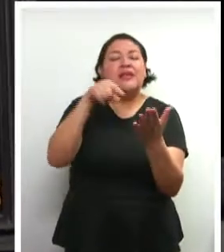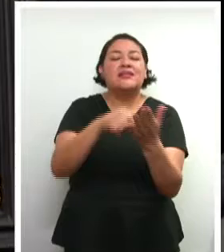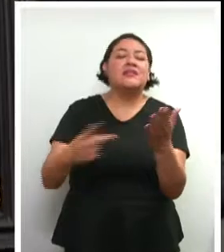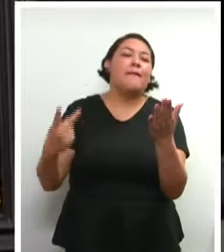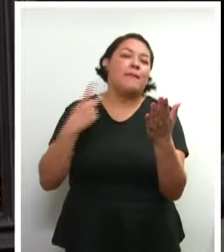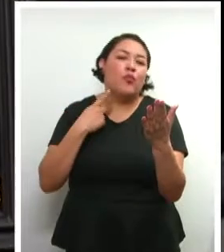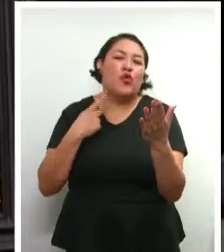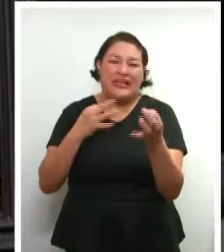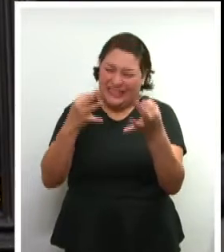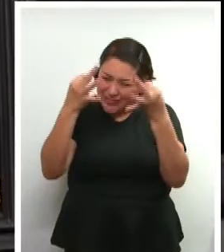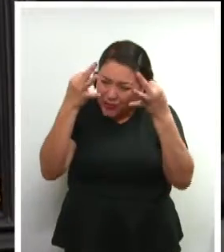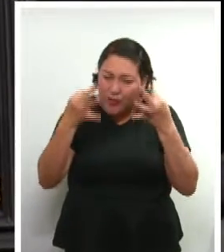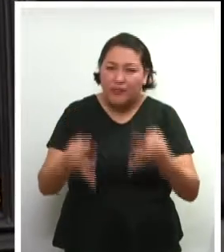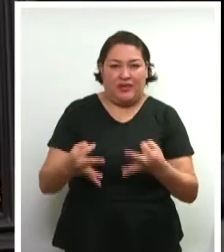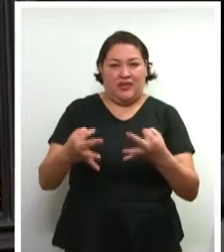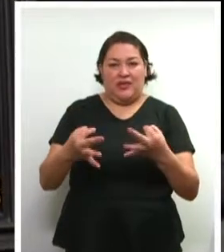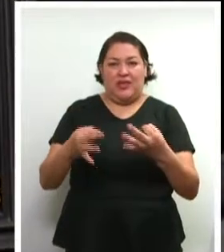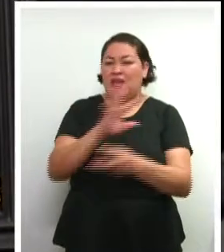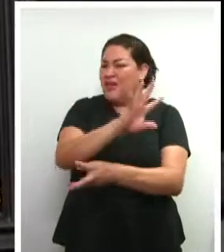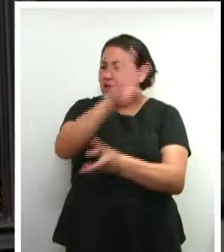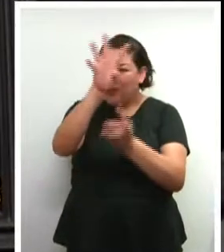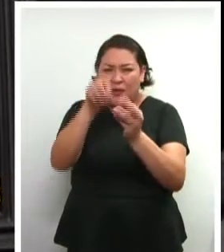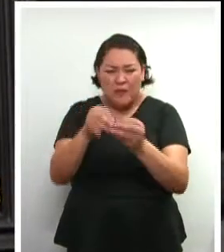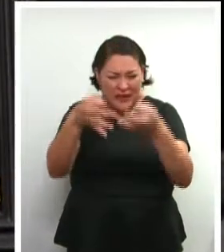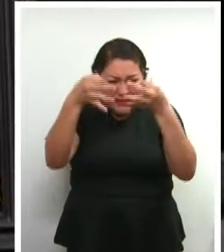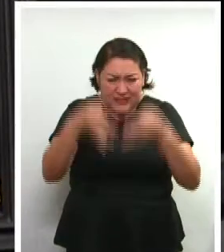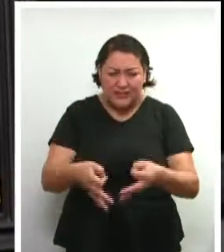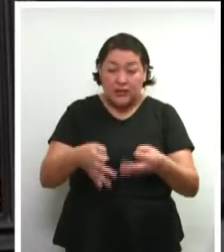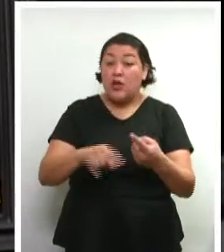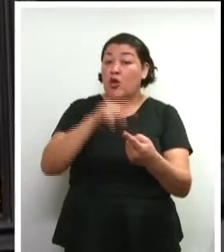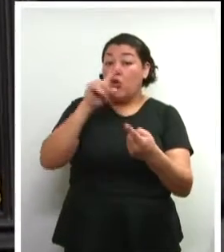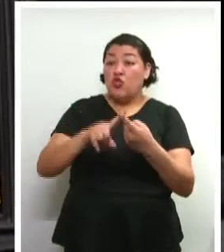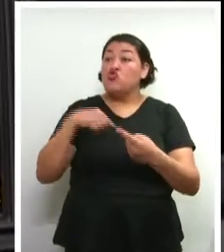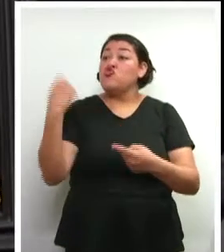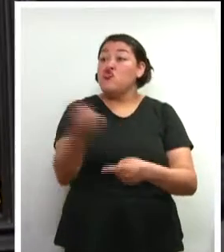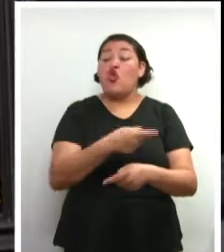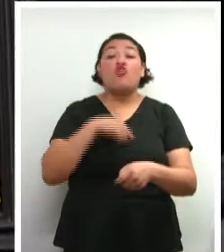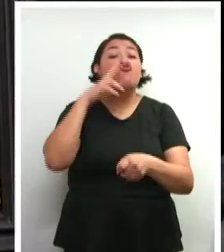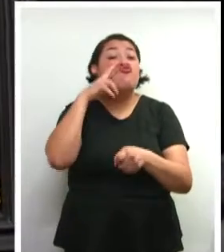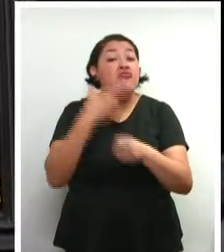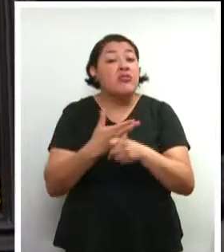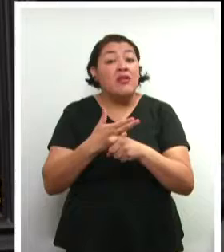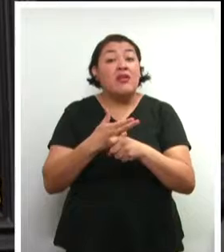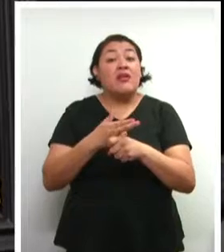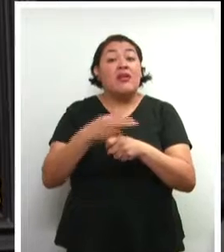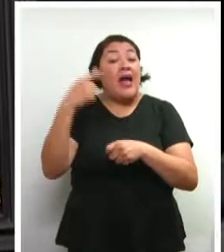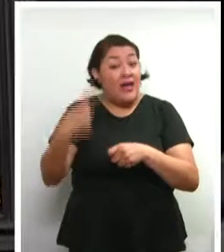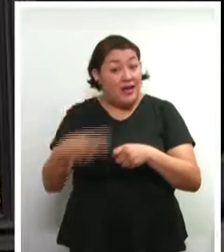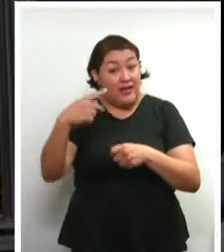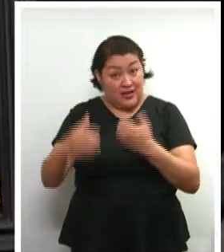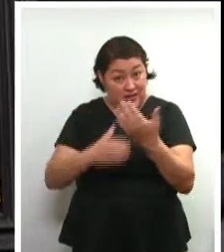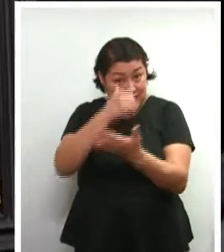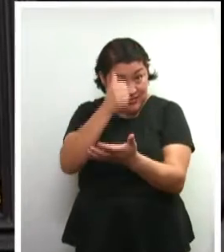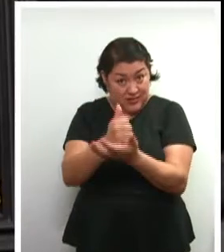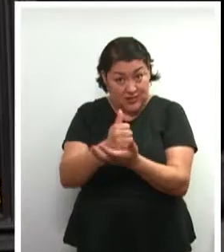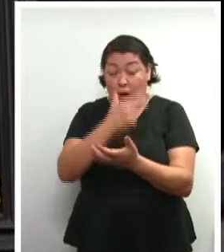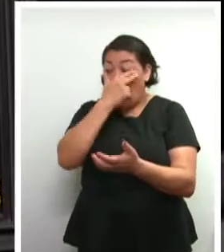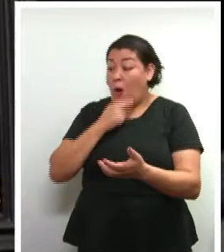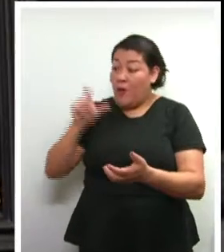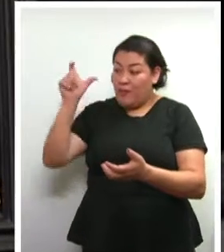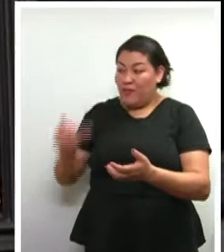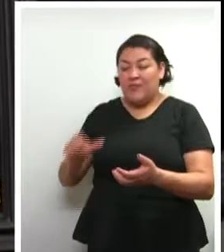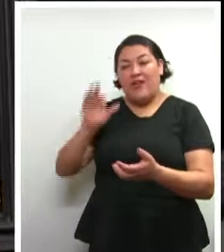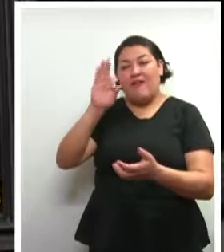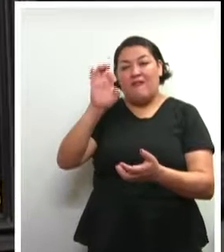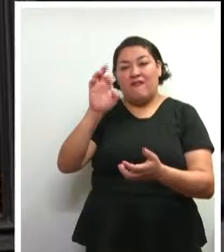político que efectivamente conjugue los factores reales de poder que hoy conviven en esta capital, como diría don Ferdinand